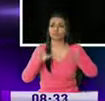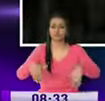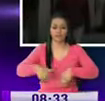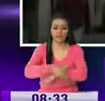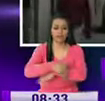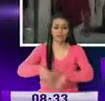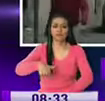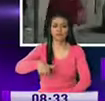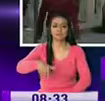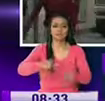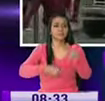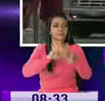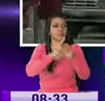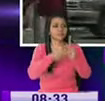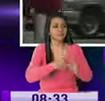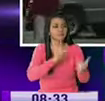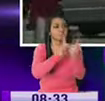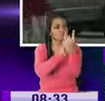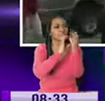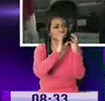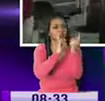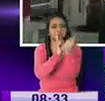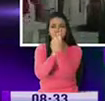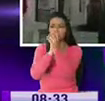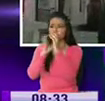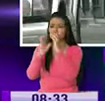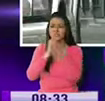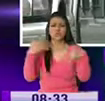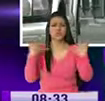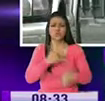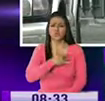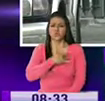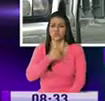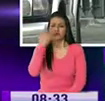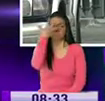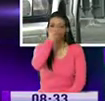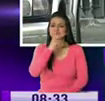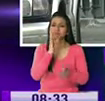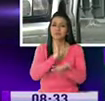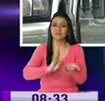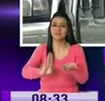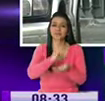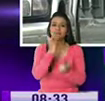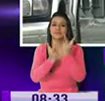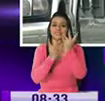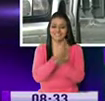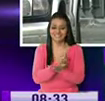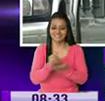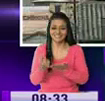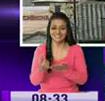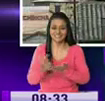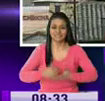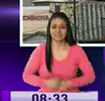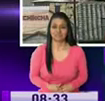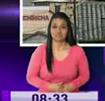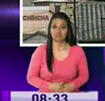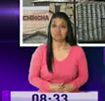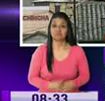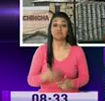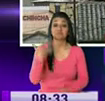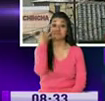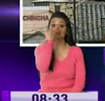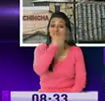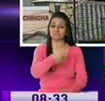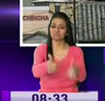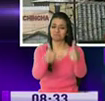voy a hablar con los vecinos y contagiarme de este barrio tan hermoso que lo hemos visitado a lo largo de esta semana. Así que